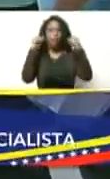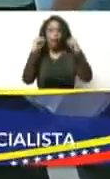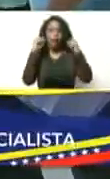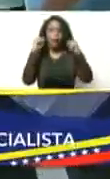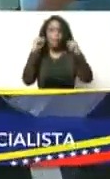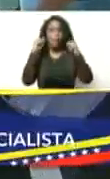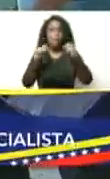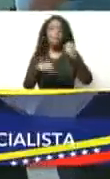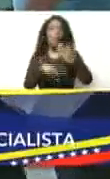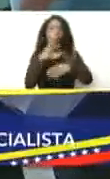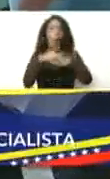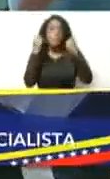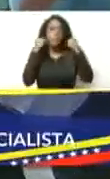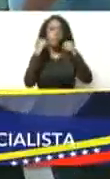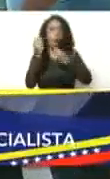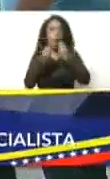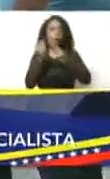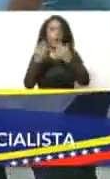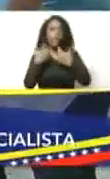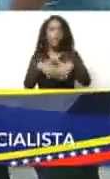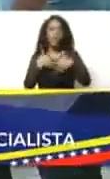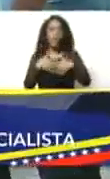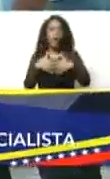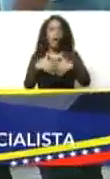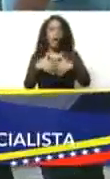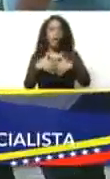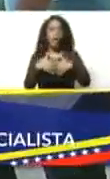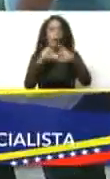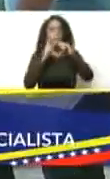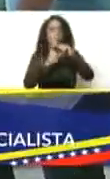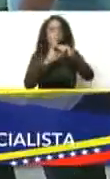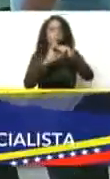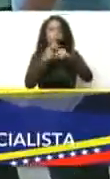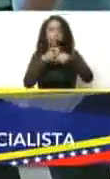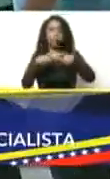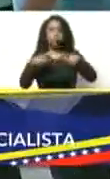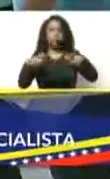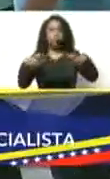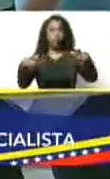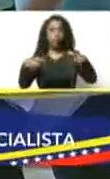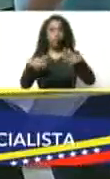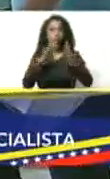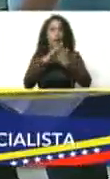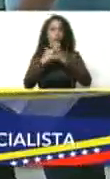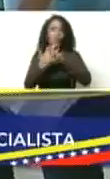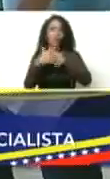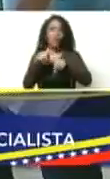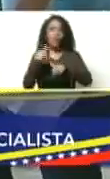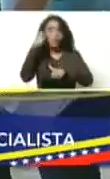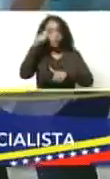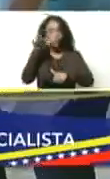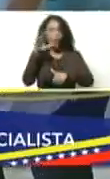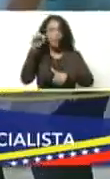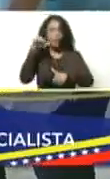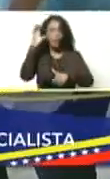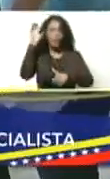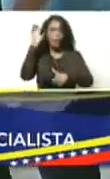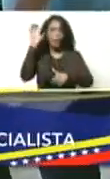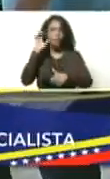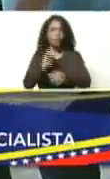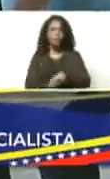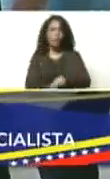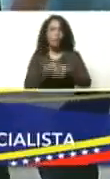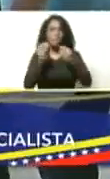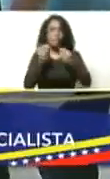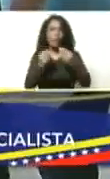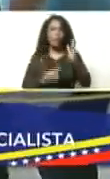piloto, de industrialización y proletarización de los barrios de las ciudades del país, para